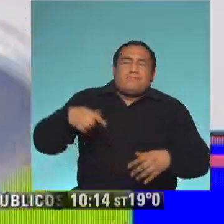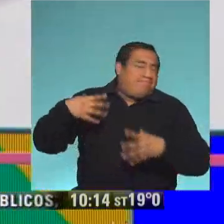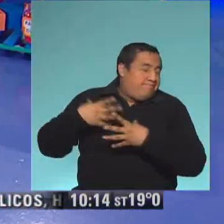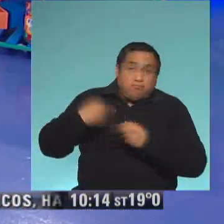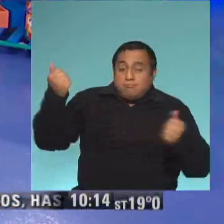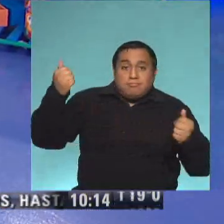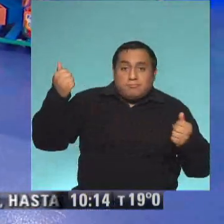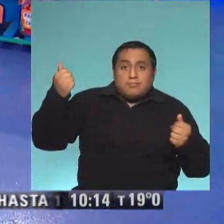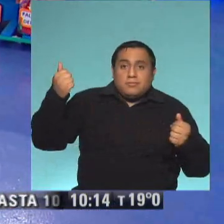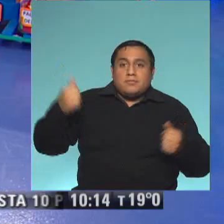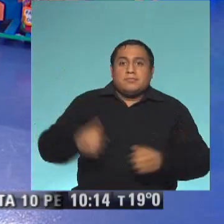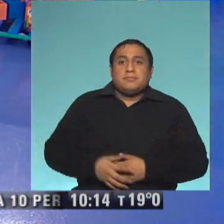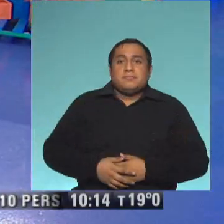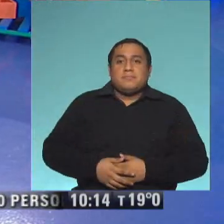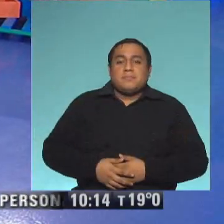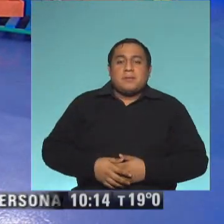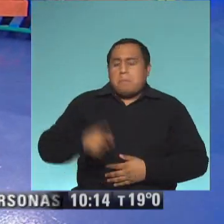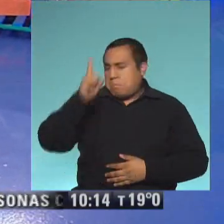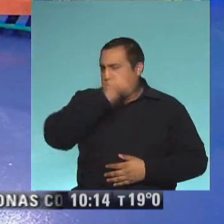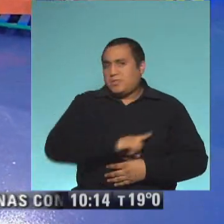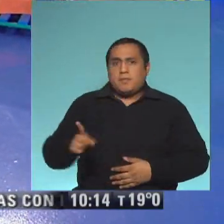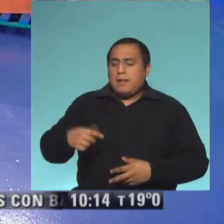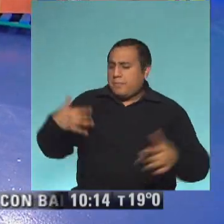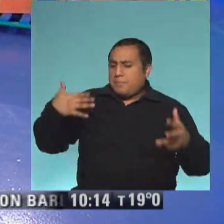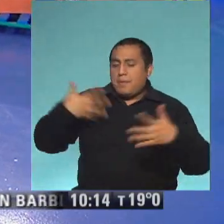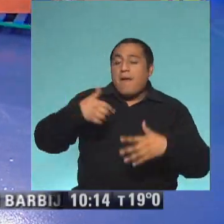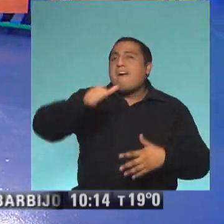¡Volando se pasó la semana! Bien, sí, no lo puedo creer. Yo sin ir más lejos... ¿Cuánto falta para el verano?